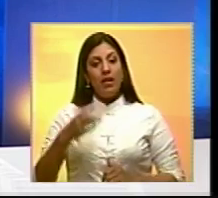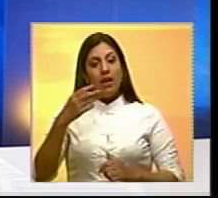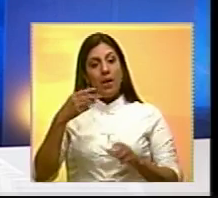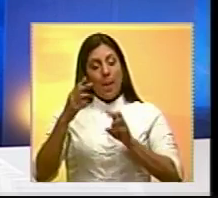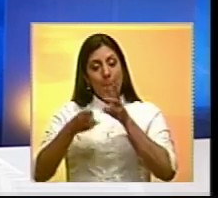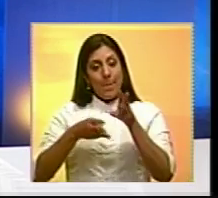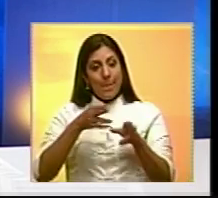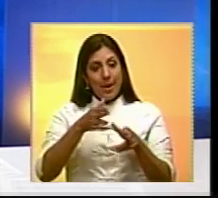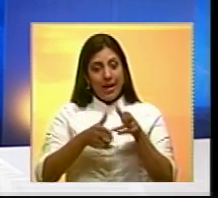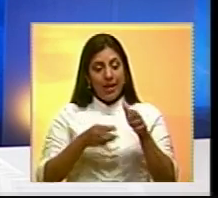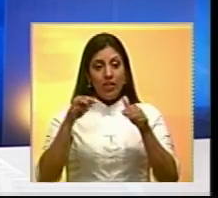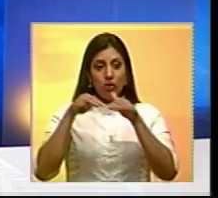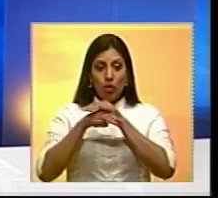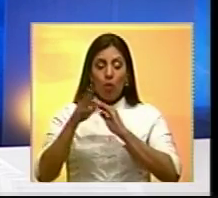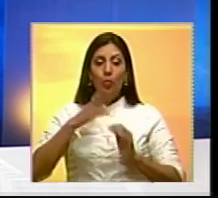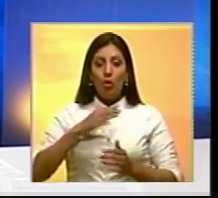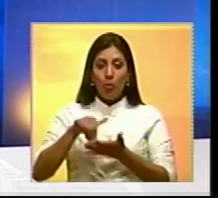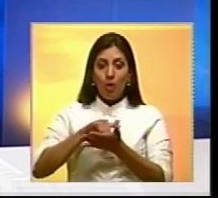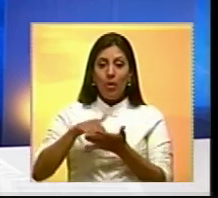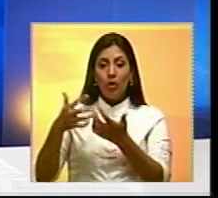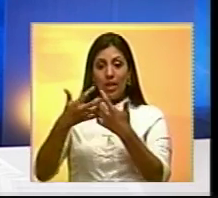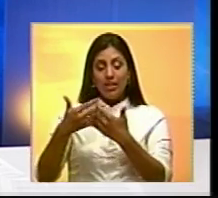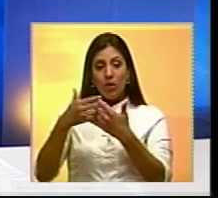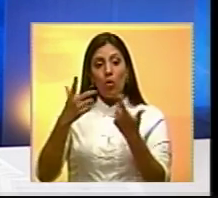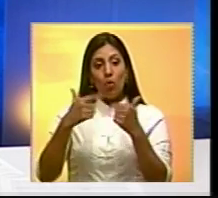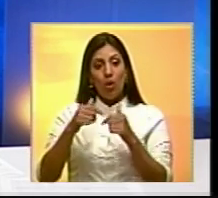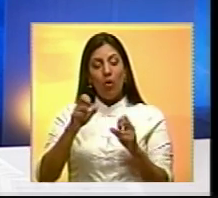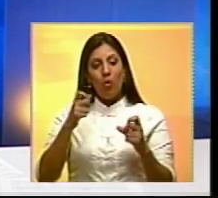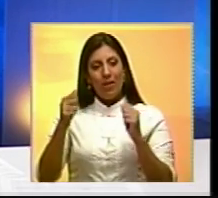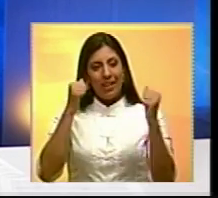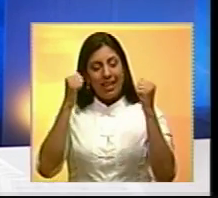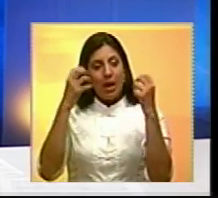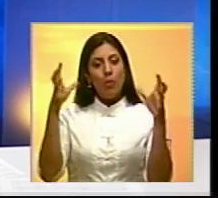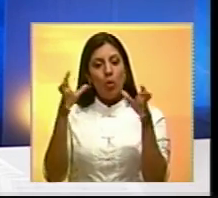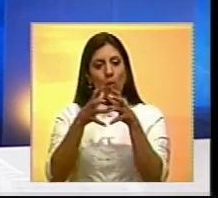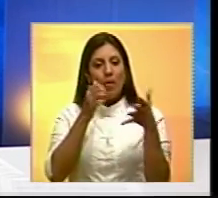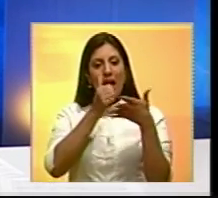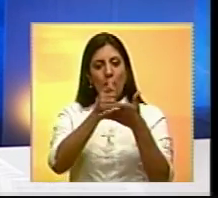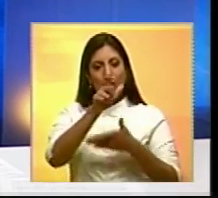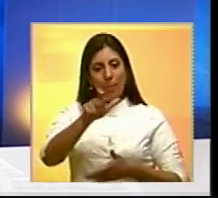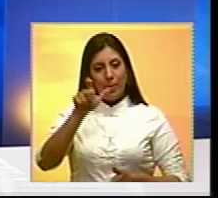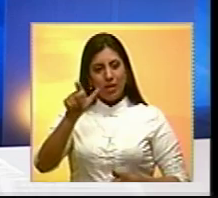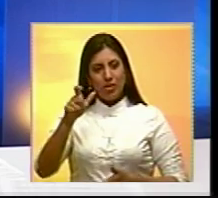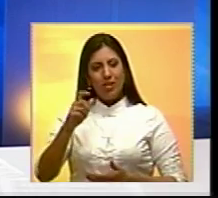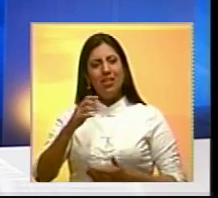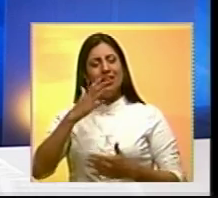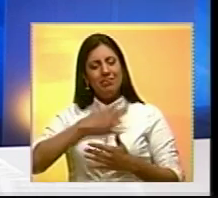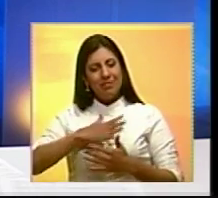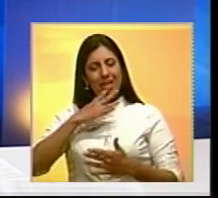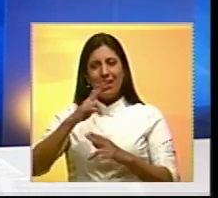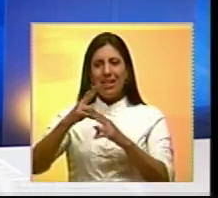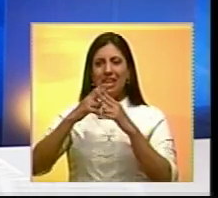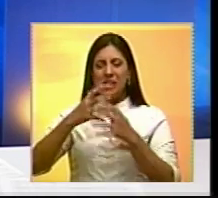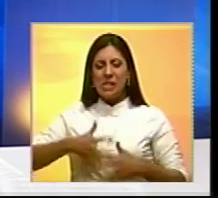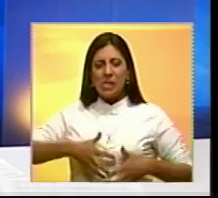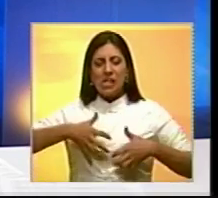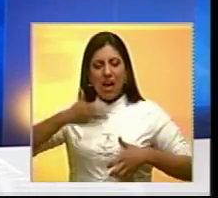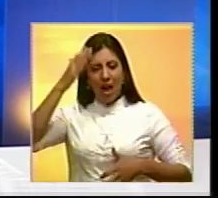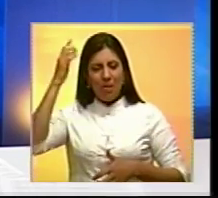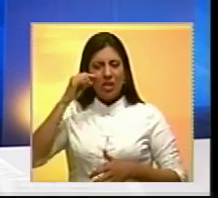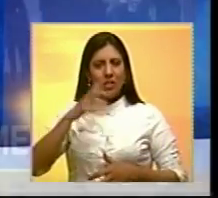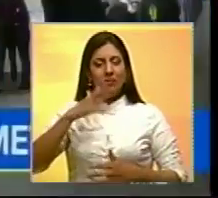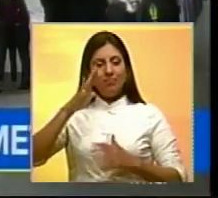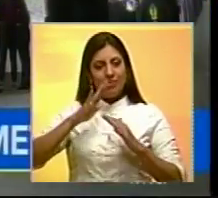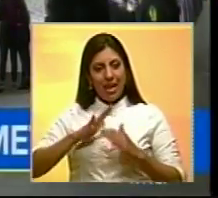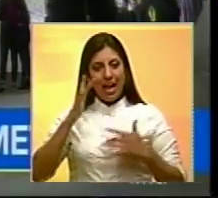metro de Nueva York en Estados Unidos es escenario de una terapia grupal para ayudar a los ciudadanos a sobrellevar los resultados electorales.